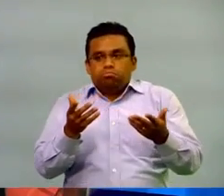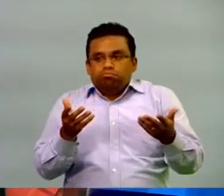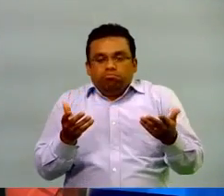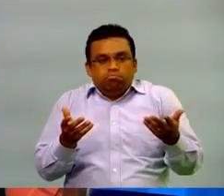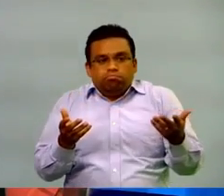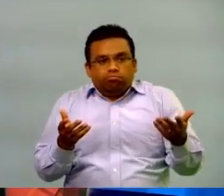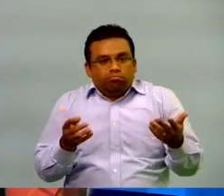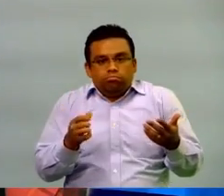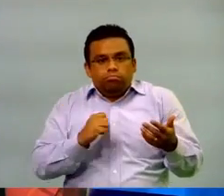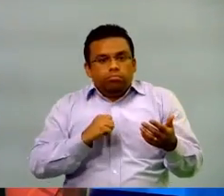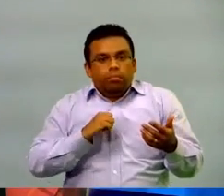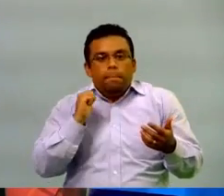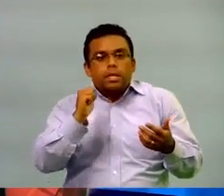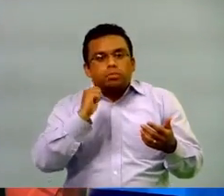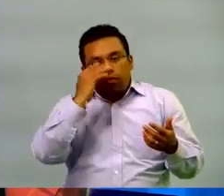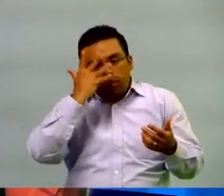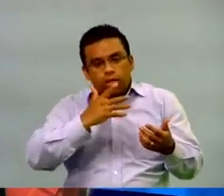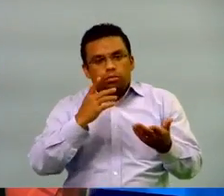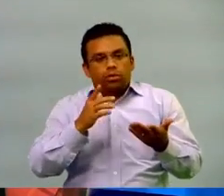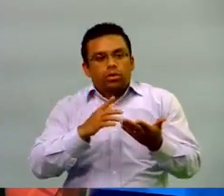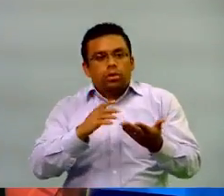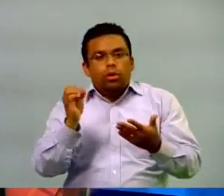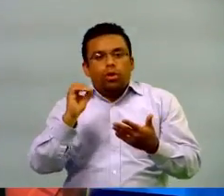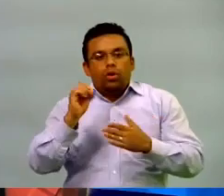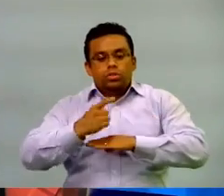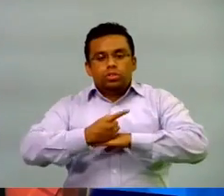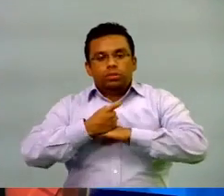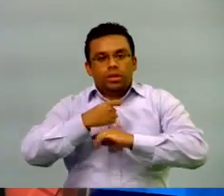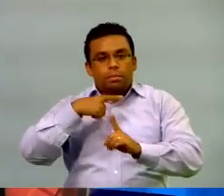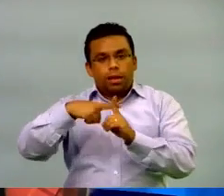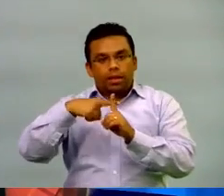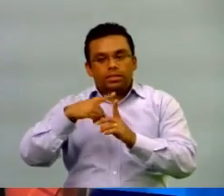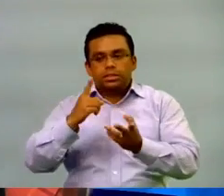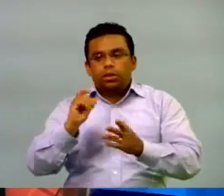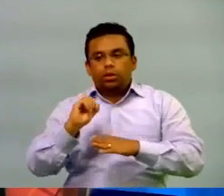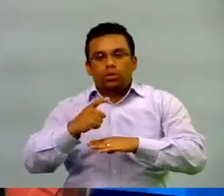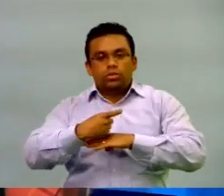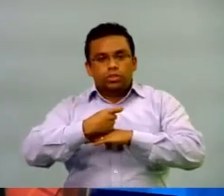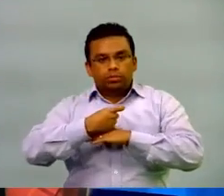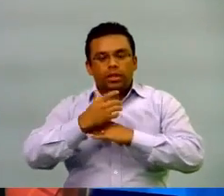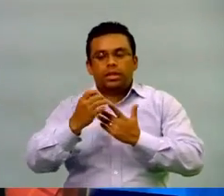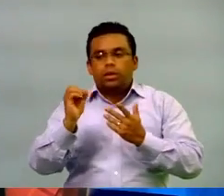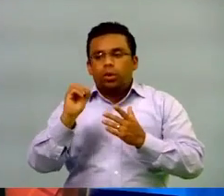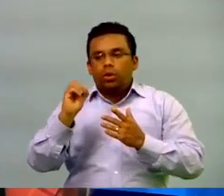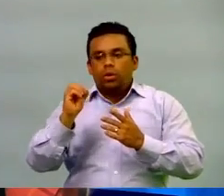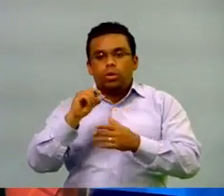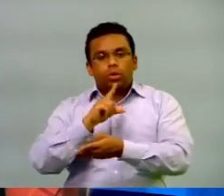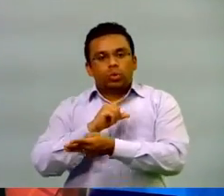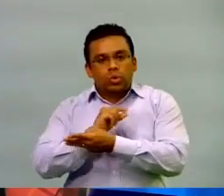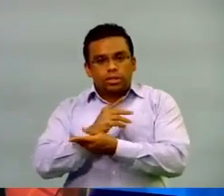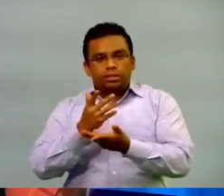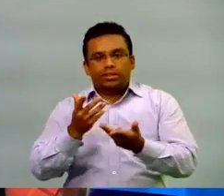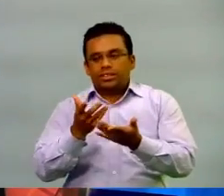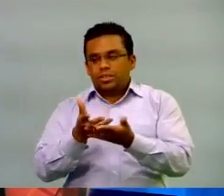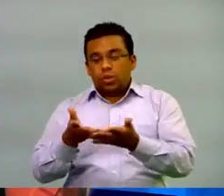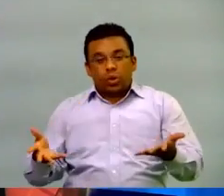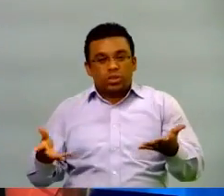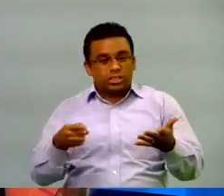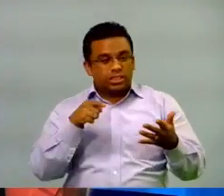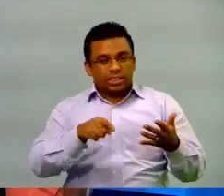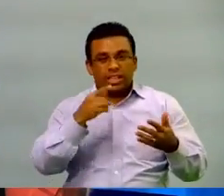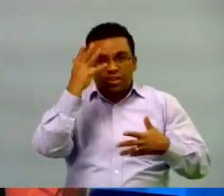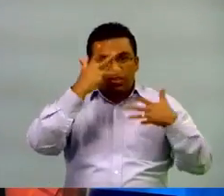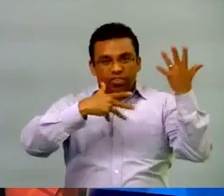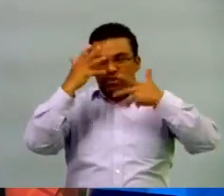tener su cuenta en Gmail más y tener Twitter, todas estas redes sociales y empezar a